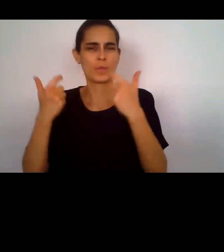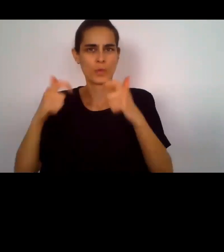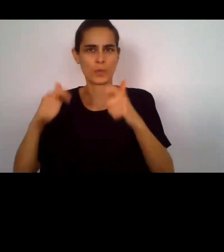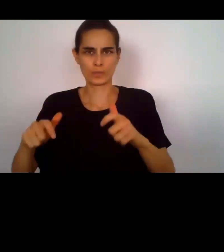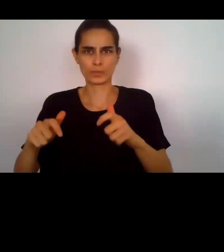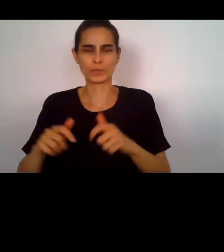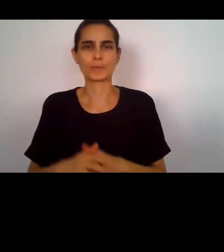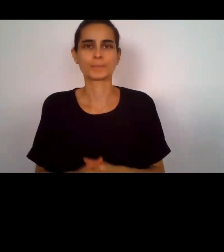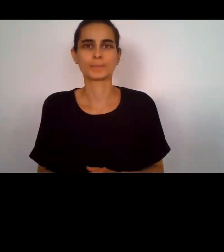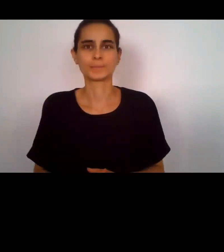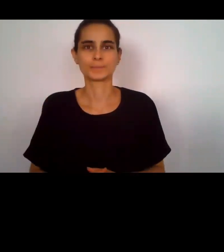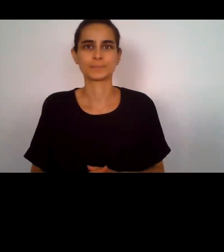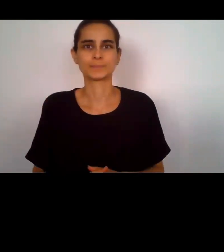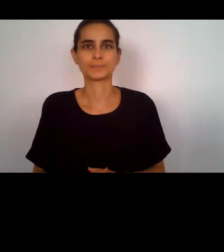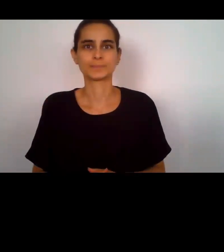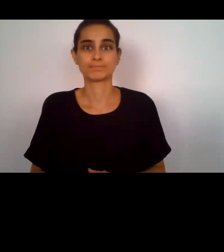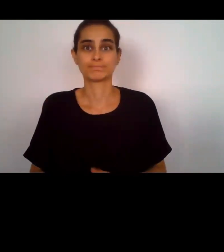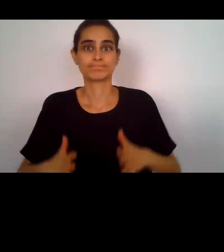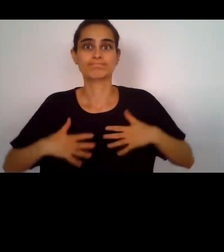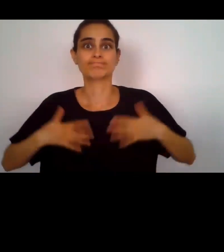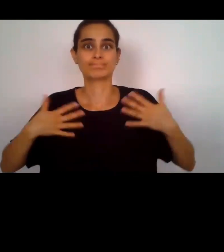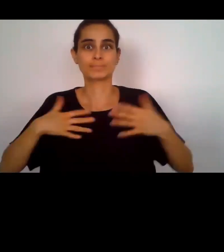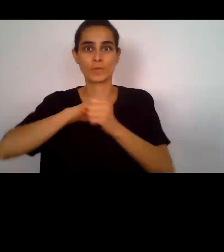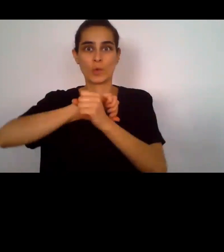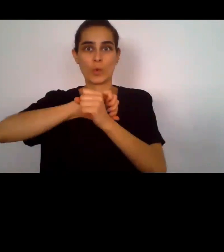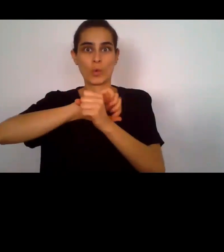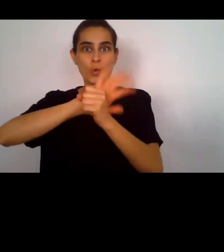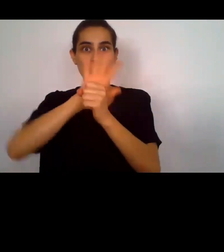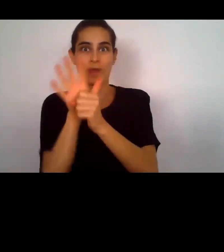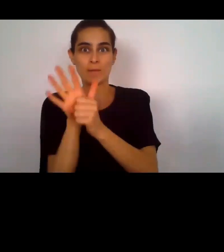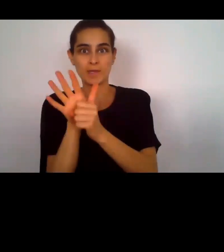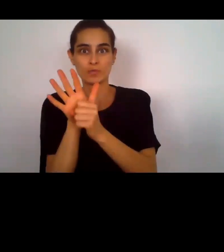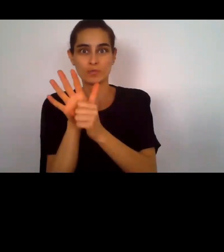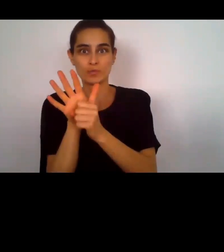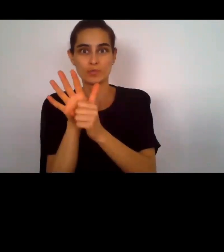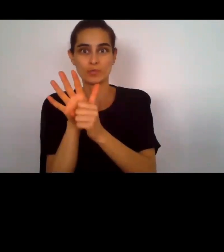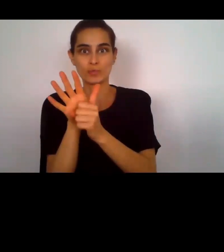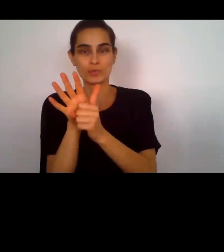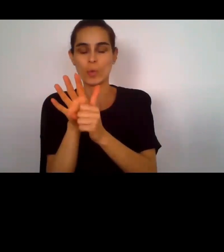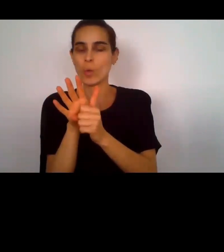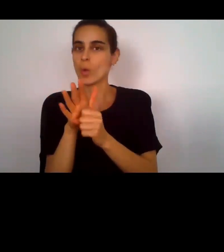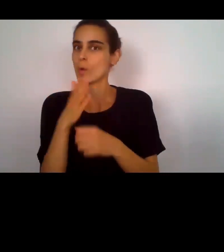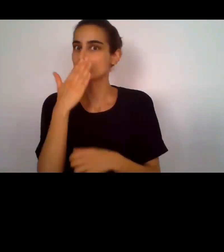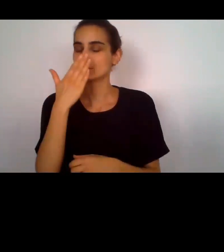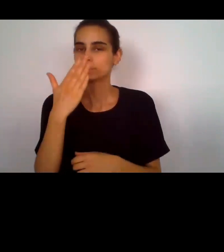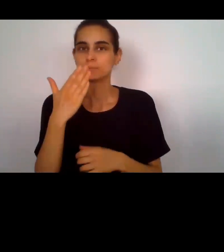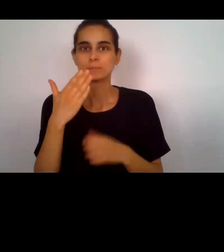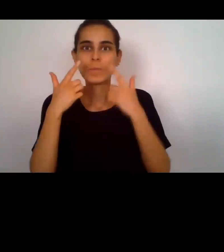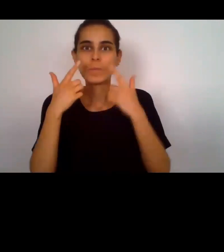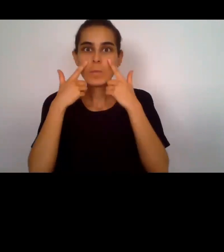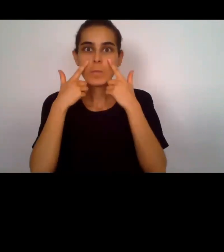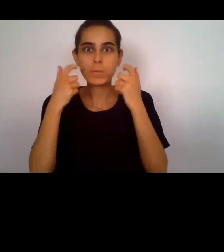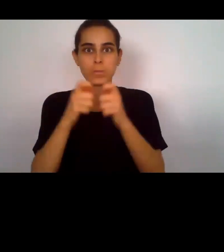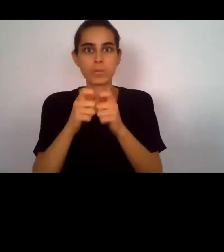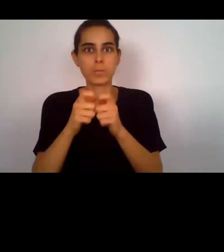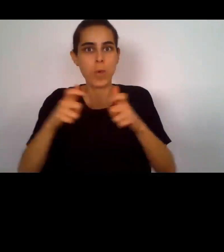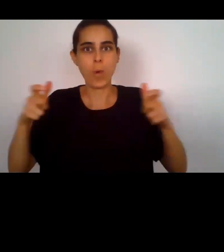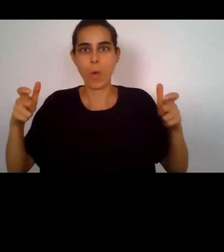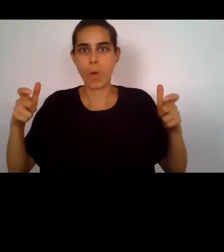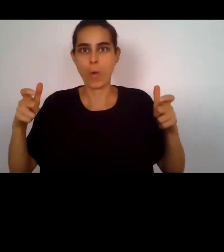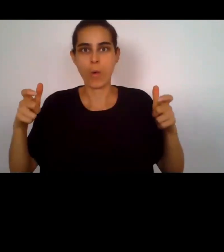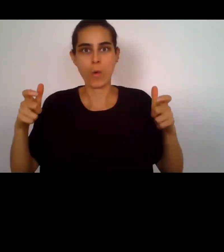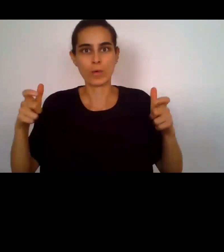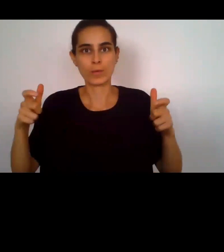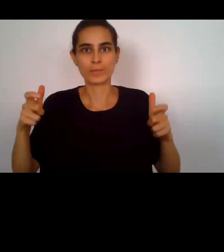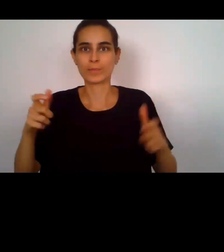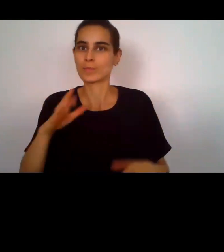hemos encontrado con el coronavirus, la verdad que ha habido un crecimiento espectacular y en ese sentido pues quiero de